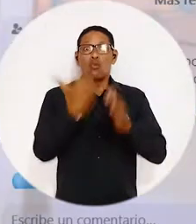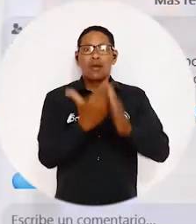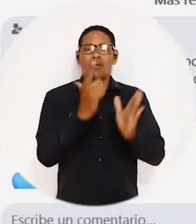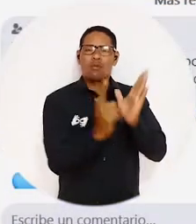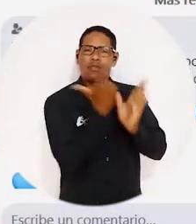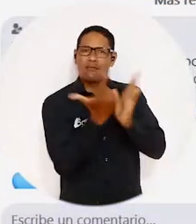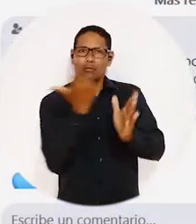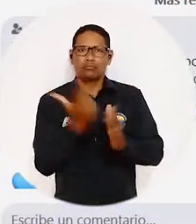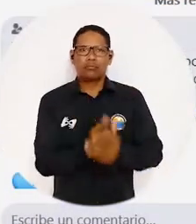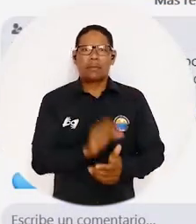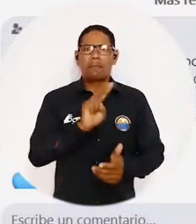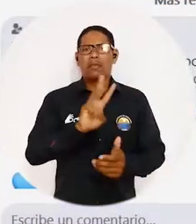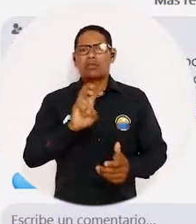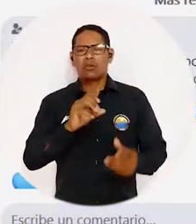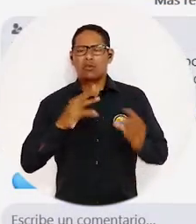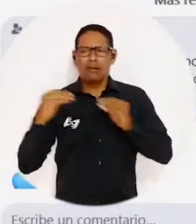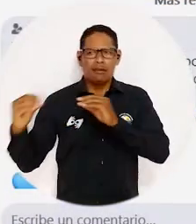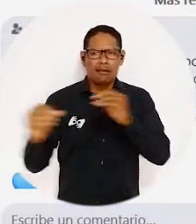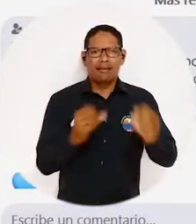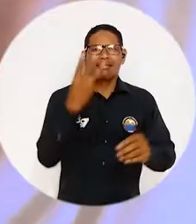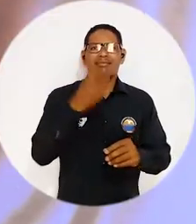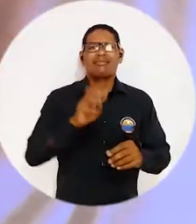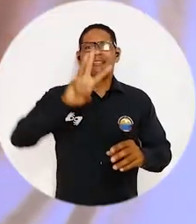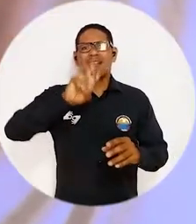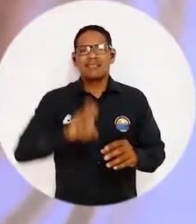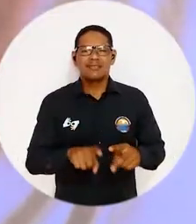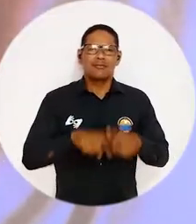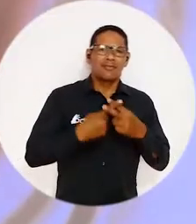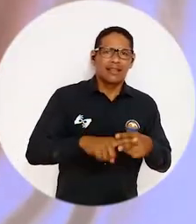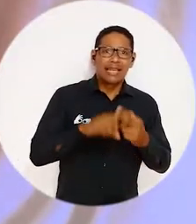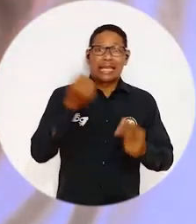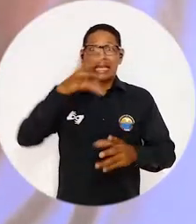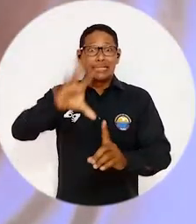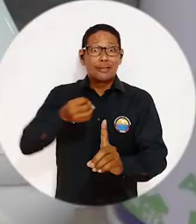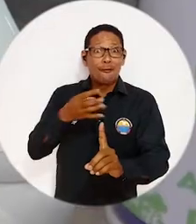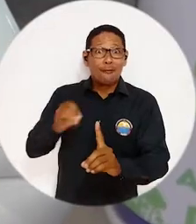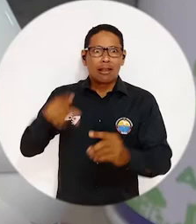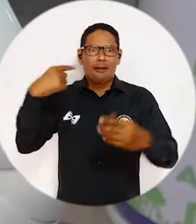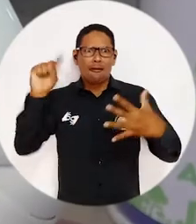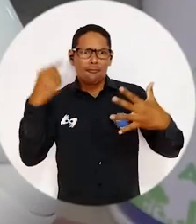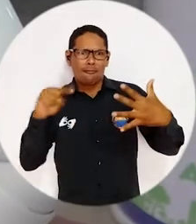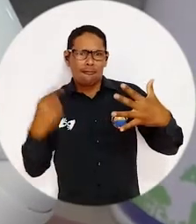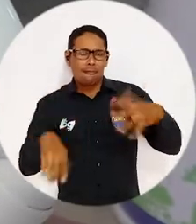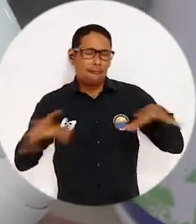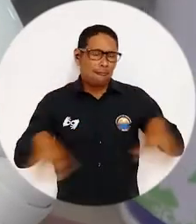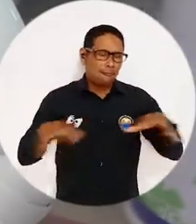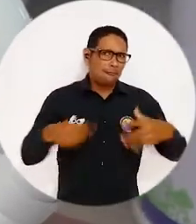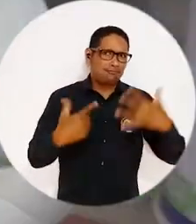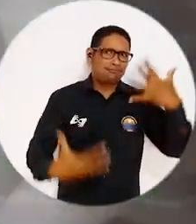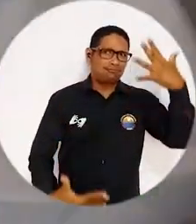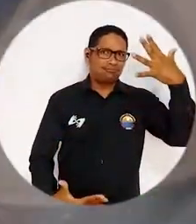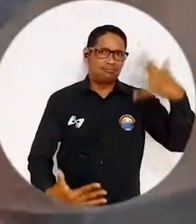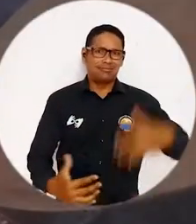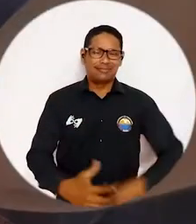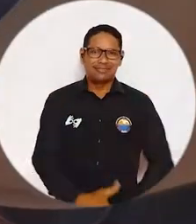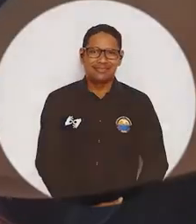se realizaron 28 conversatorios, 18 talleres, 15 conferencias y muchas otras actividades para todo el